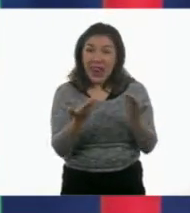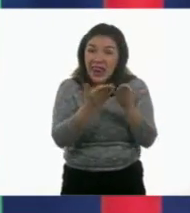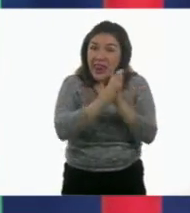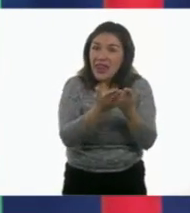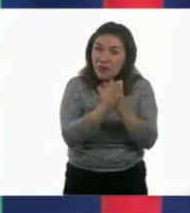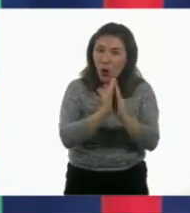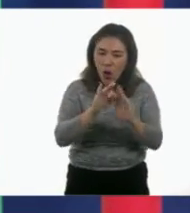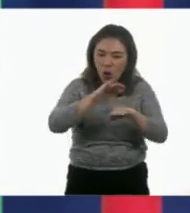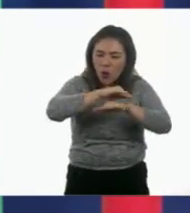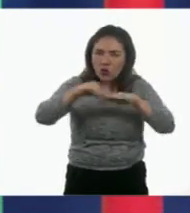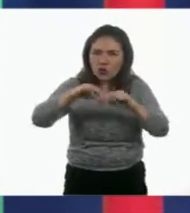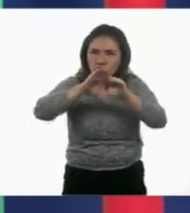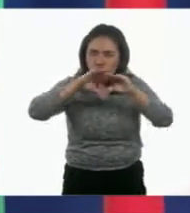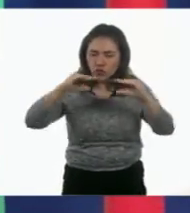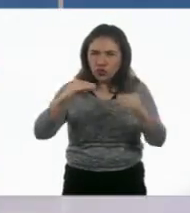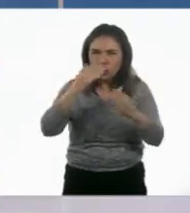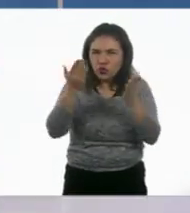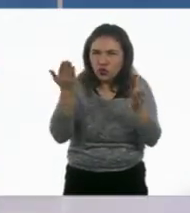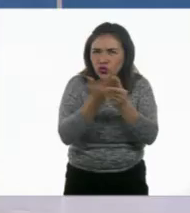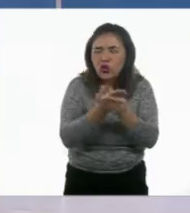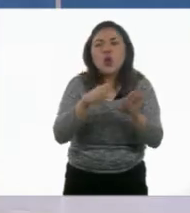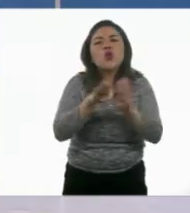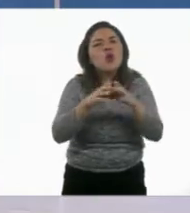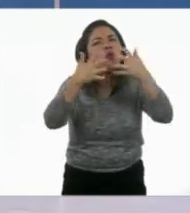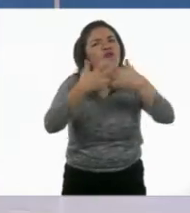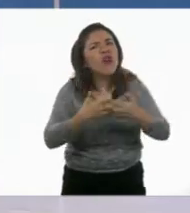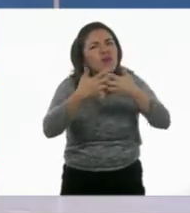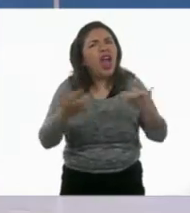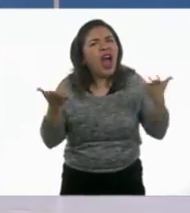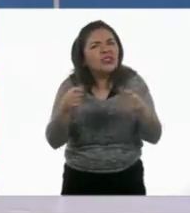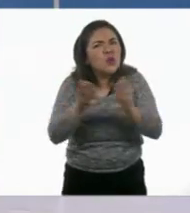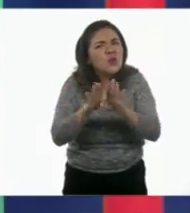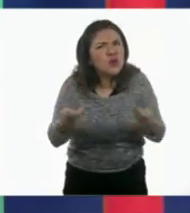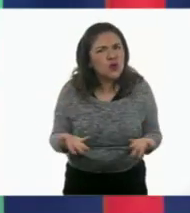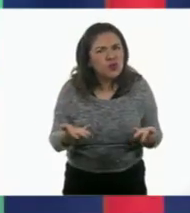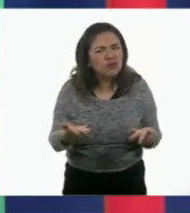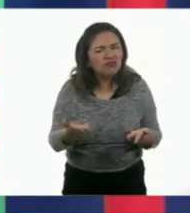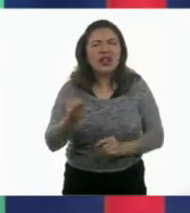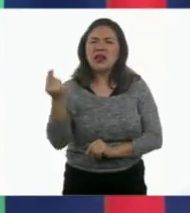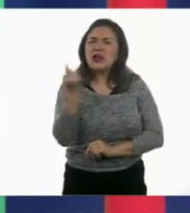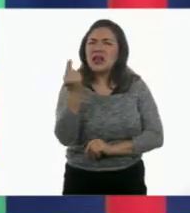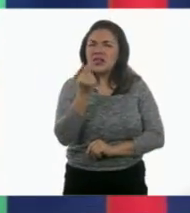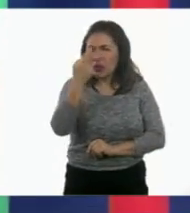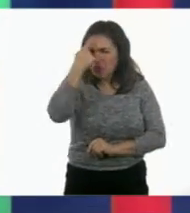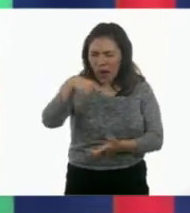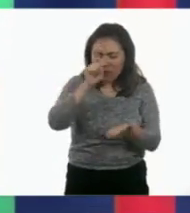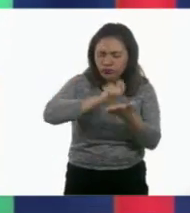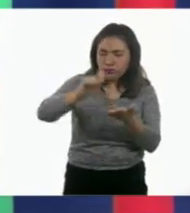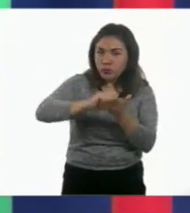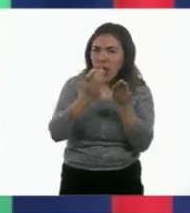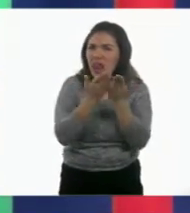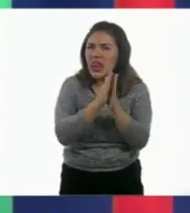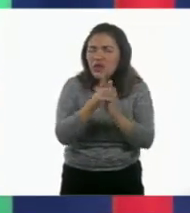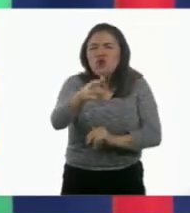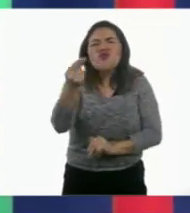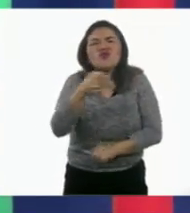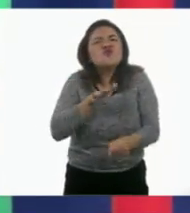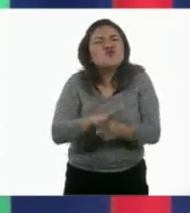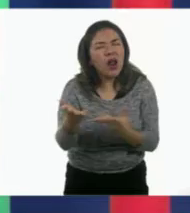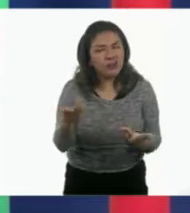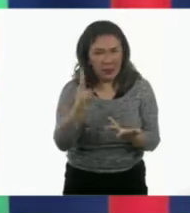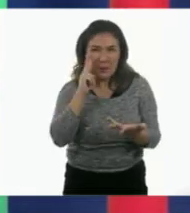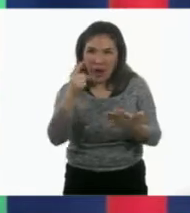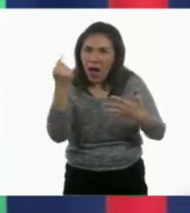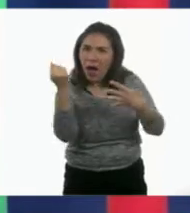libro? ¿Cómo se fabrican los libros? ¿Qué se necesita para escribir un libro? Si te